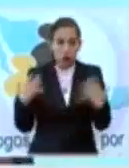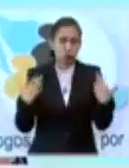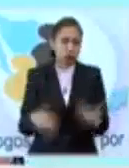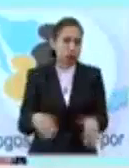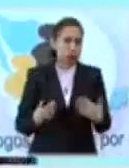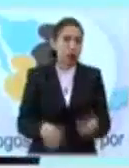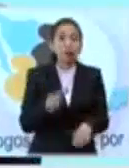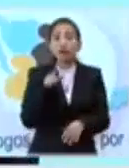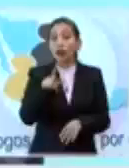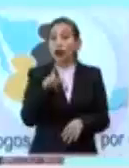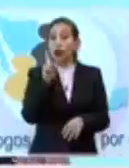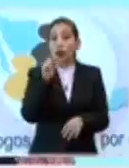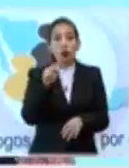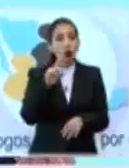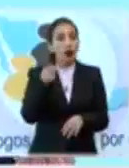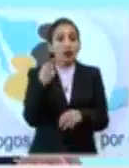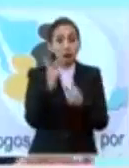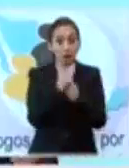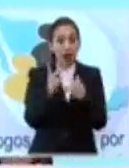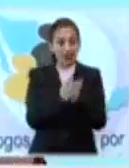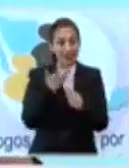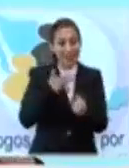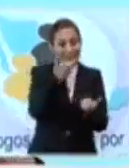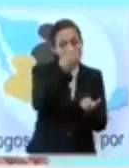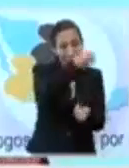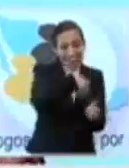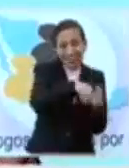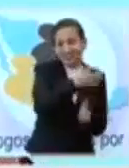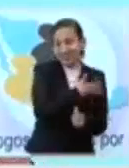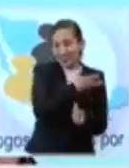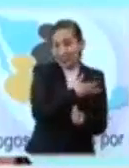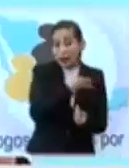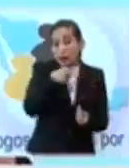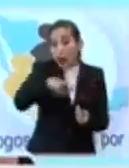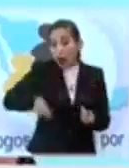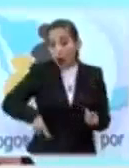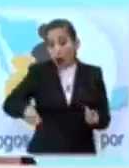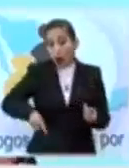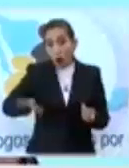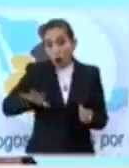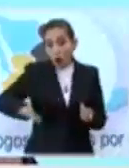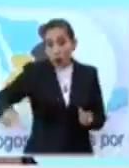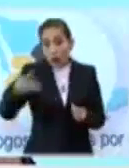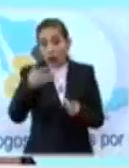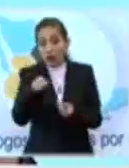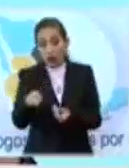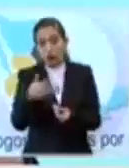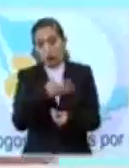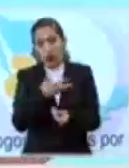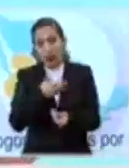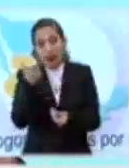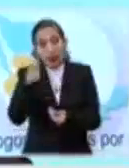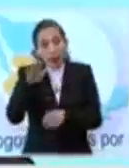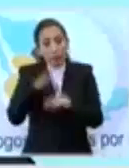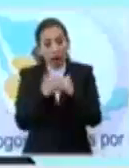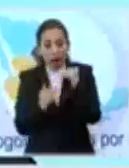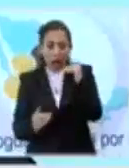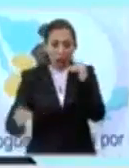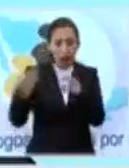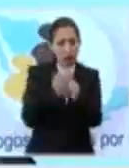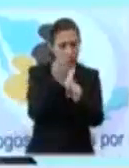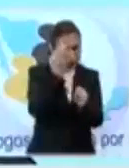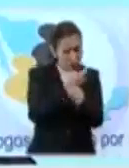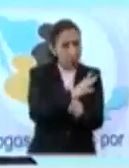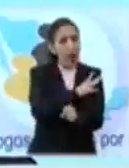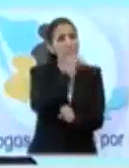no es nada más que el país genere recursos, sino incluso el Estado mexicano cuenta con recursos por mucho suficientes